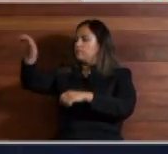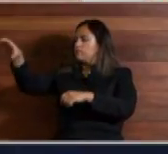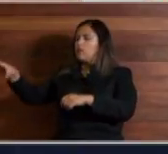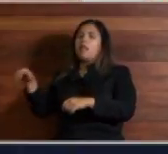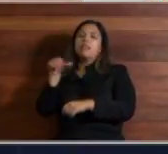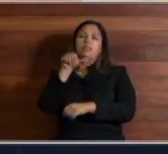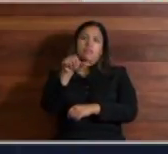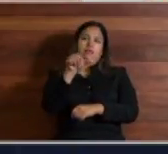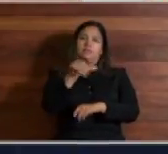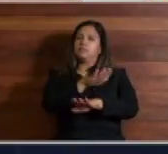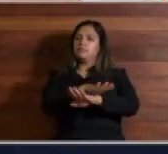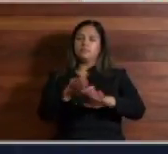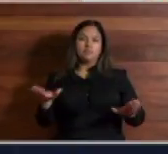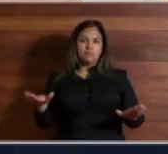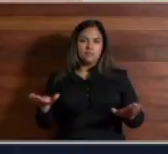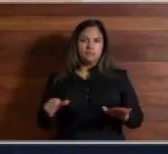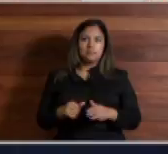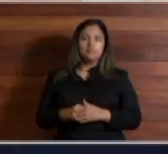Tello lo decía con mucha